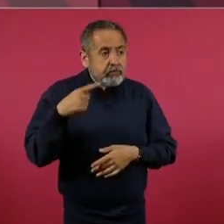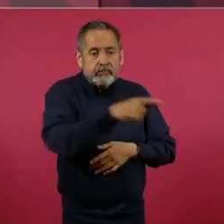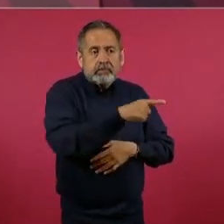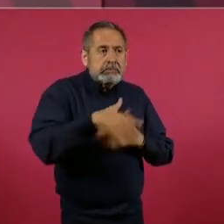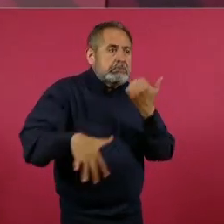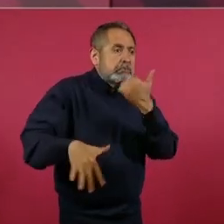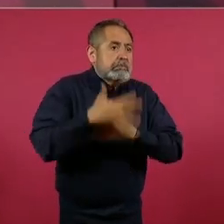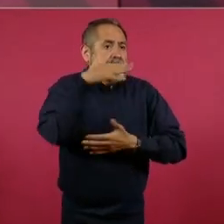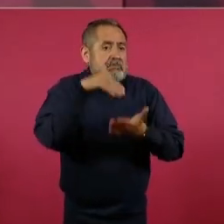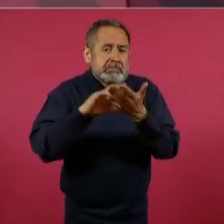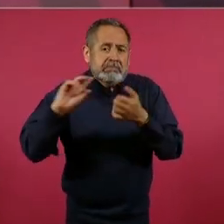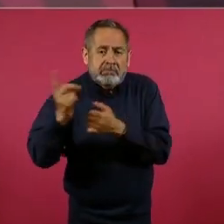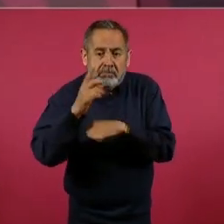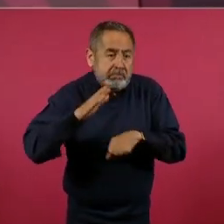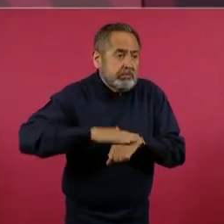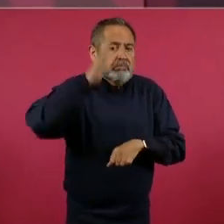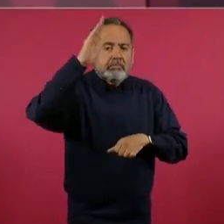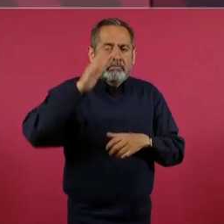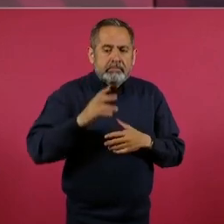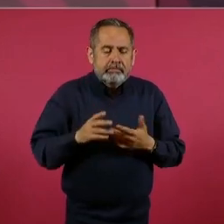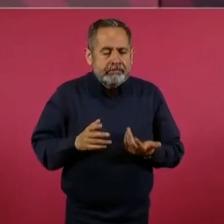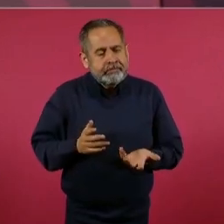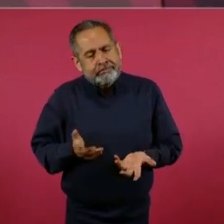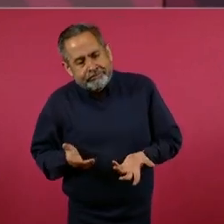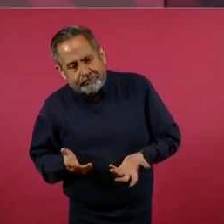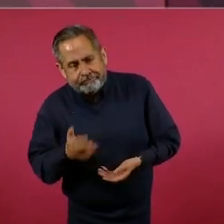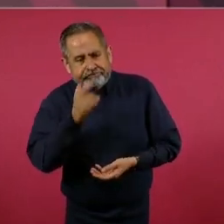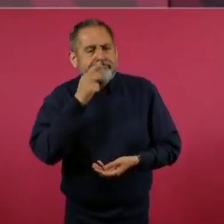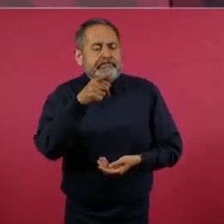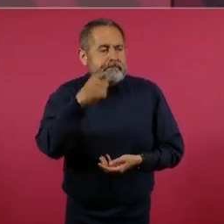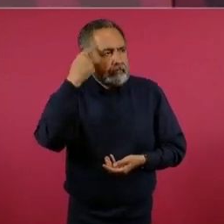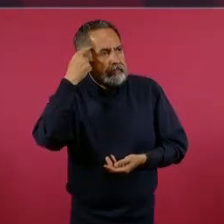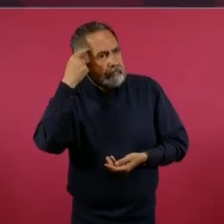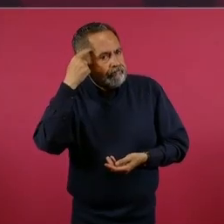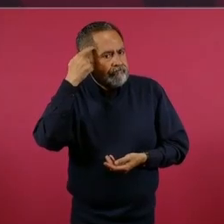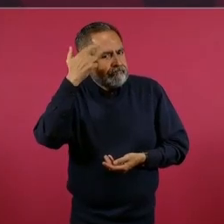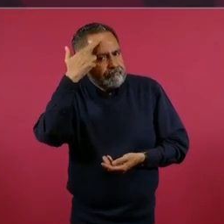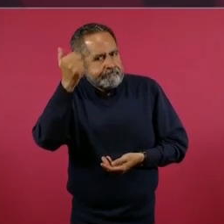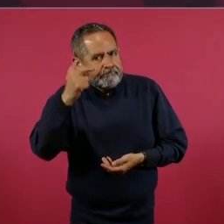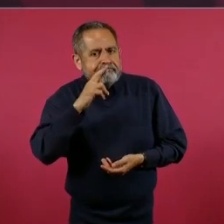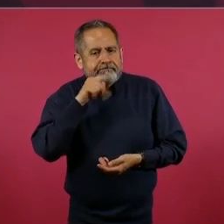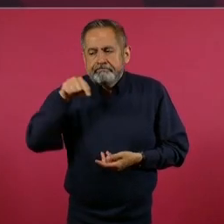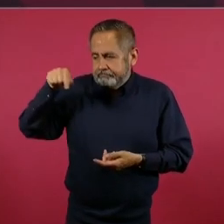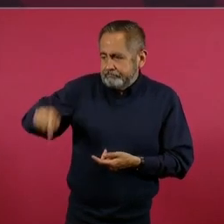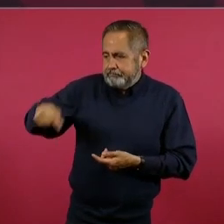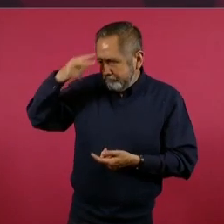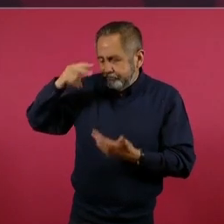no se exportaran los vehículos o las